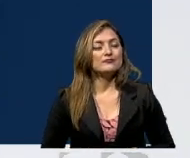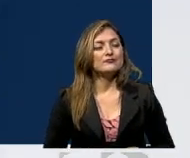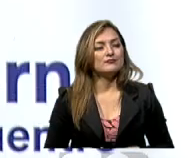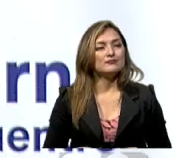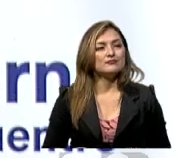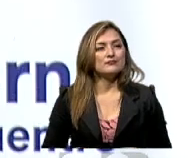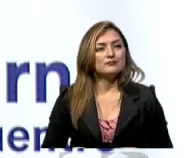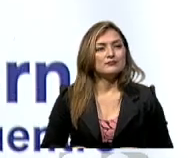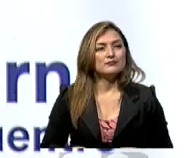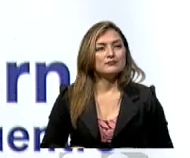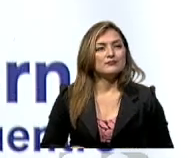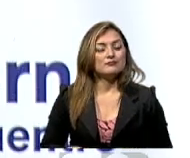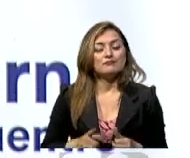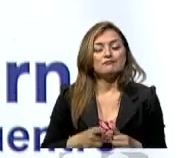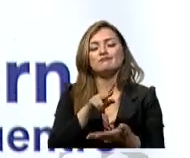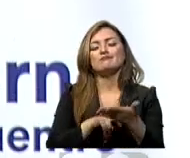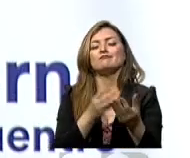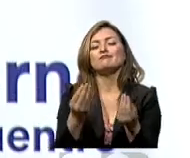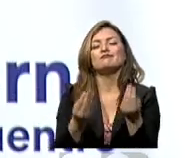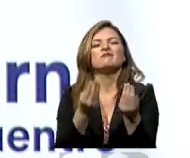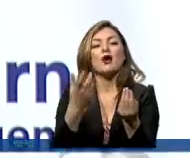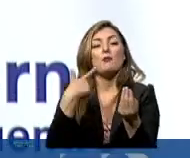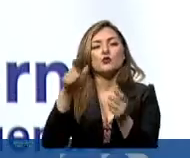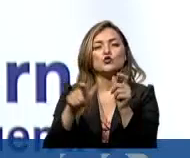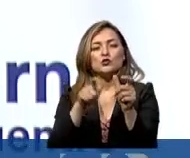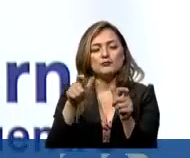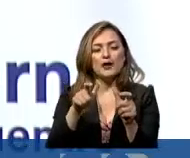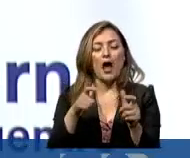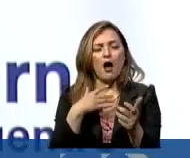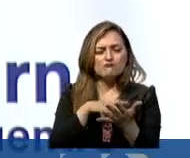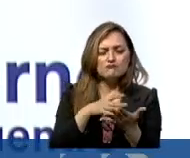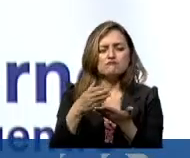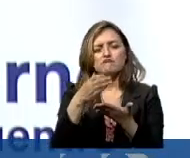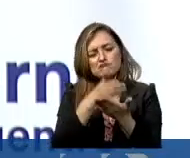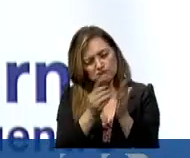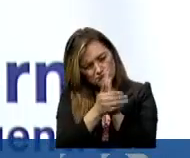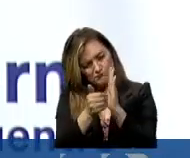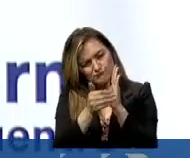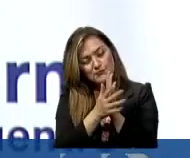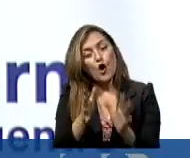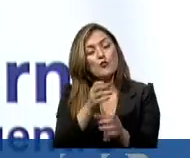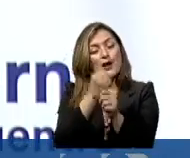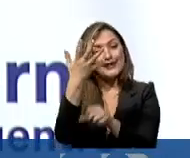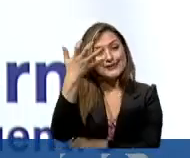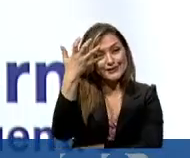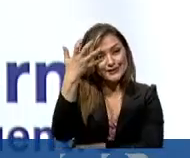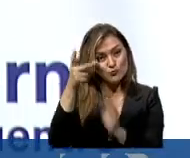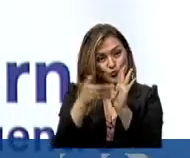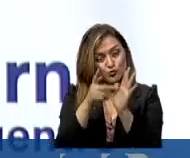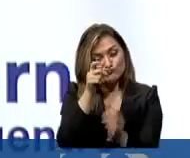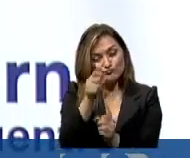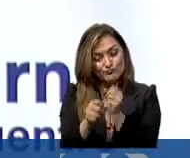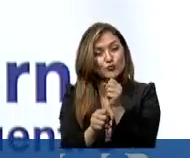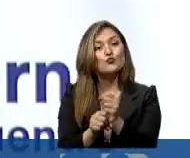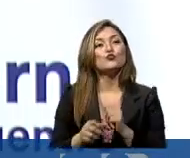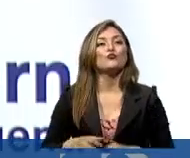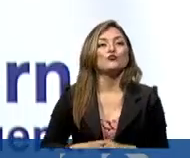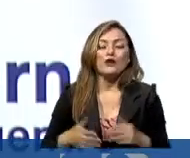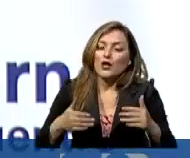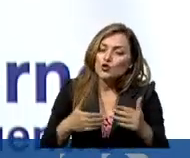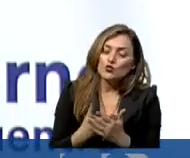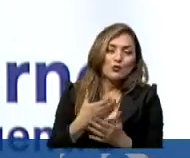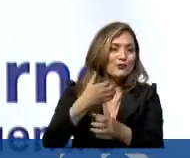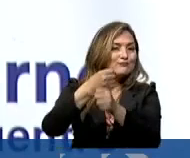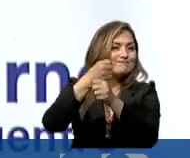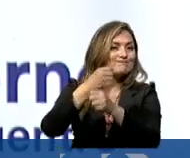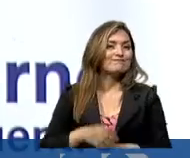www.ant.gov.es. A la primera vez los ciudadanos recuperan 15 puntos. Si es que durante el año tendrían la necesidad de hacer una nueva recuperación,